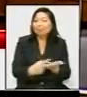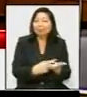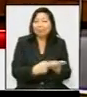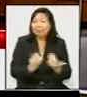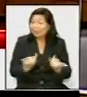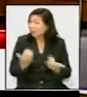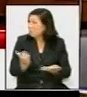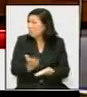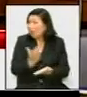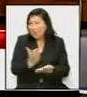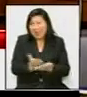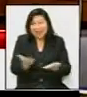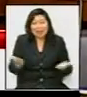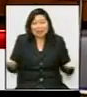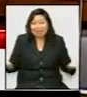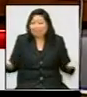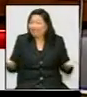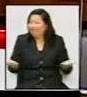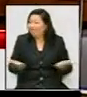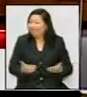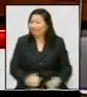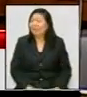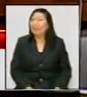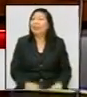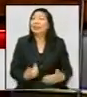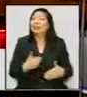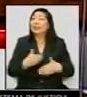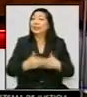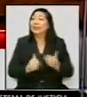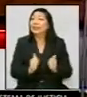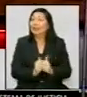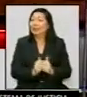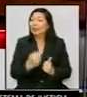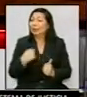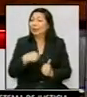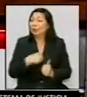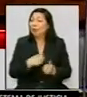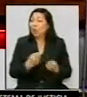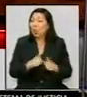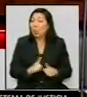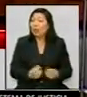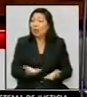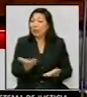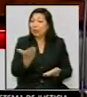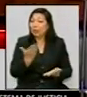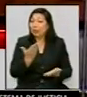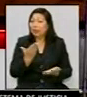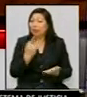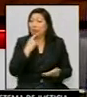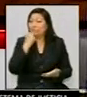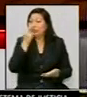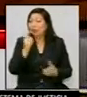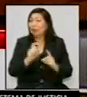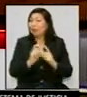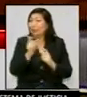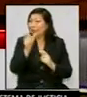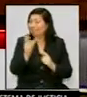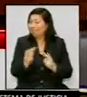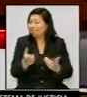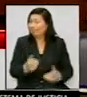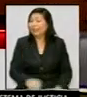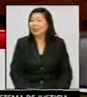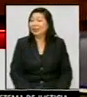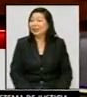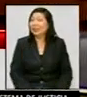esto. Pasa esto. Y había pasado en el caso nuestro cuando recibimos el insulto de un congresista,